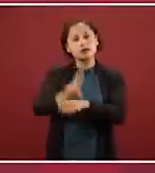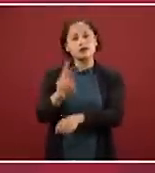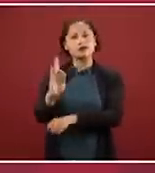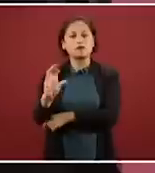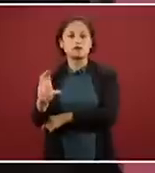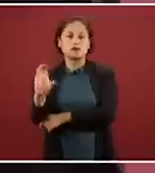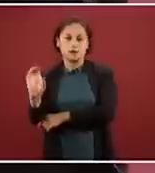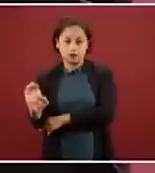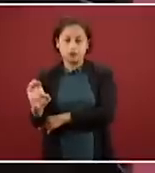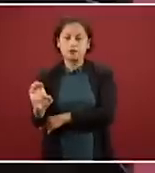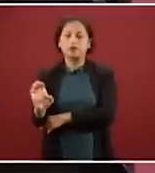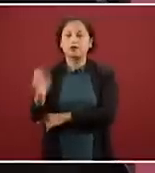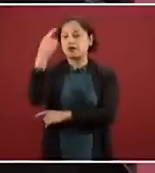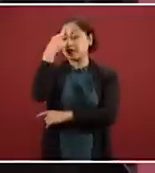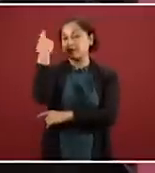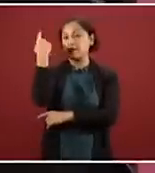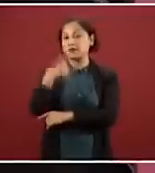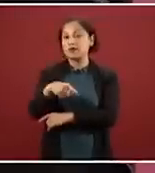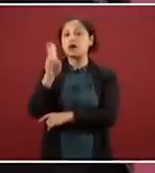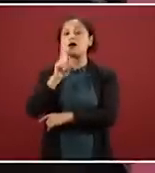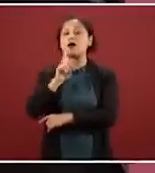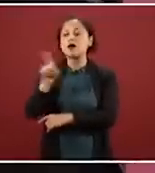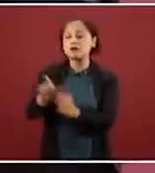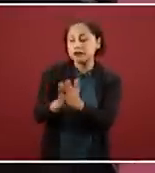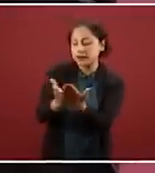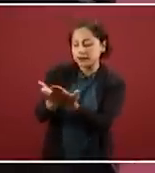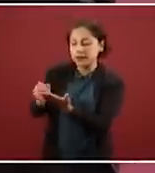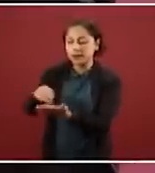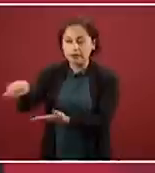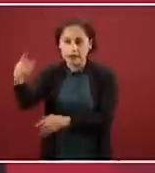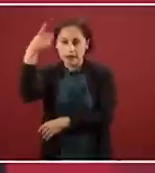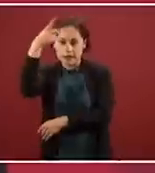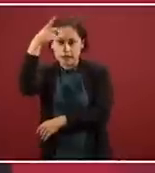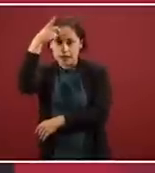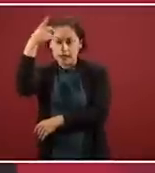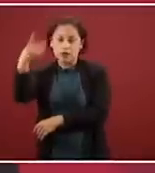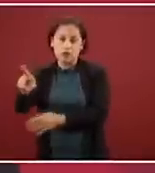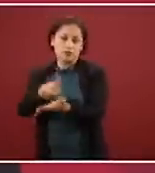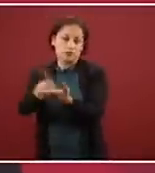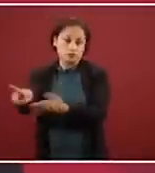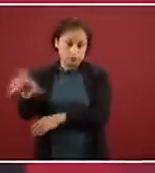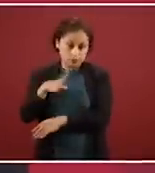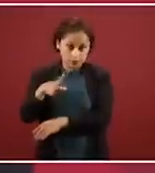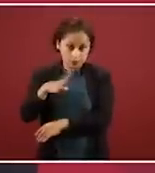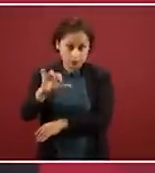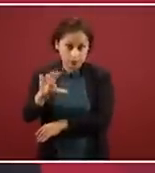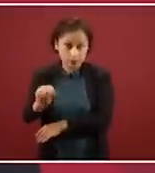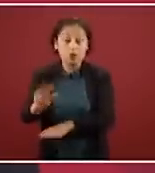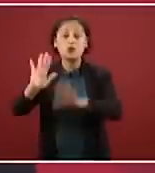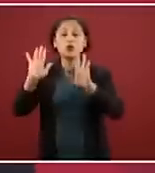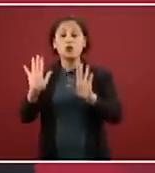para ver si se tienen los derechos. En algunos casos sí, en otros no, pero